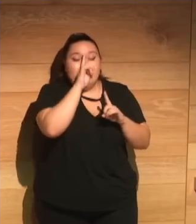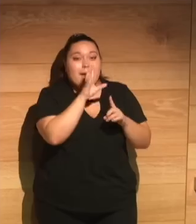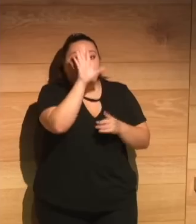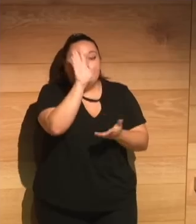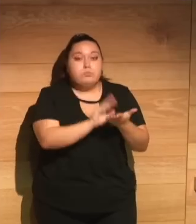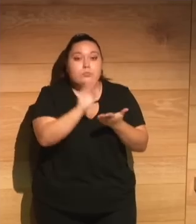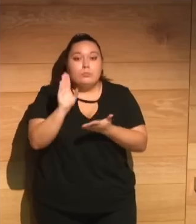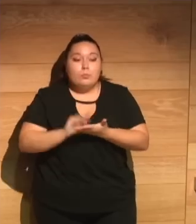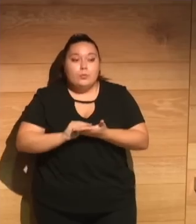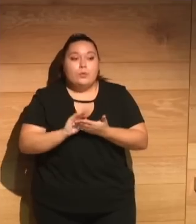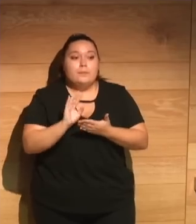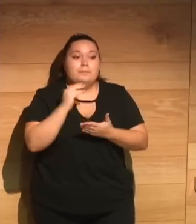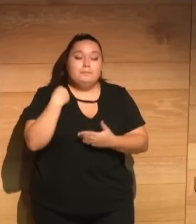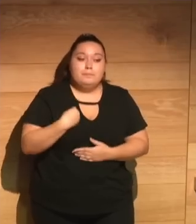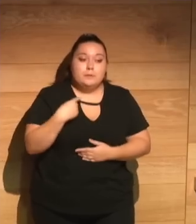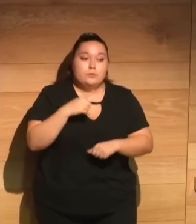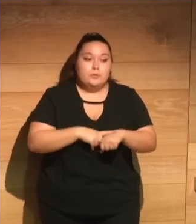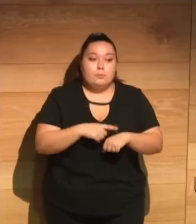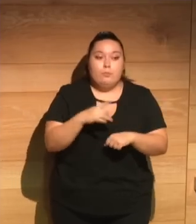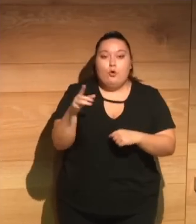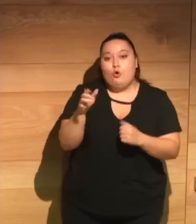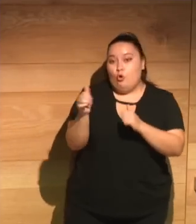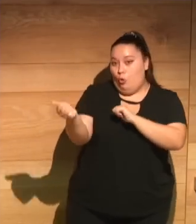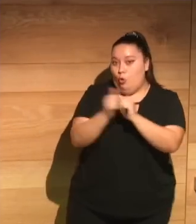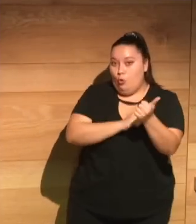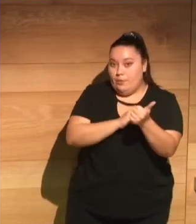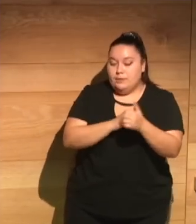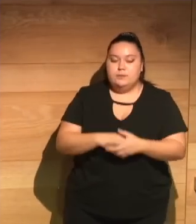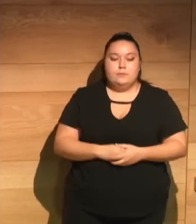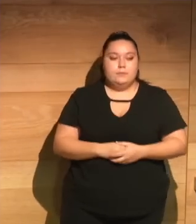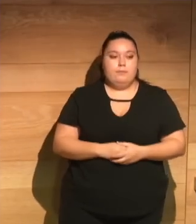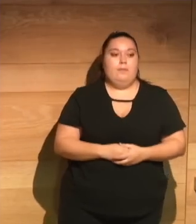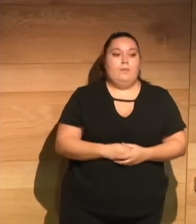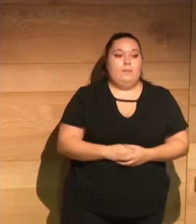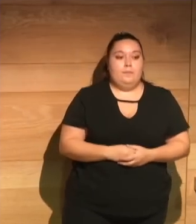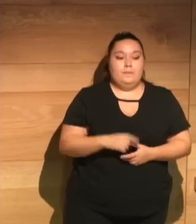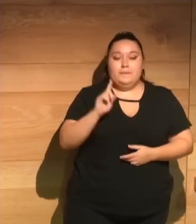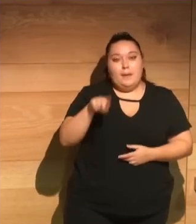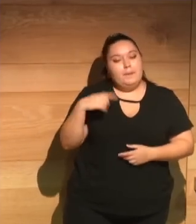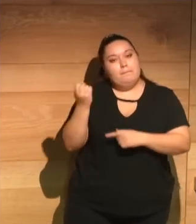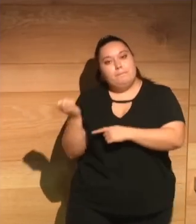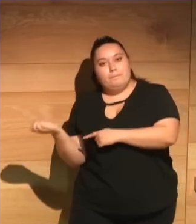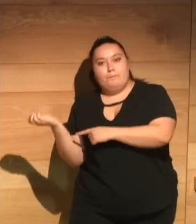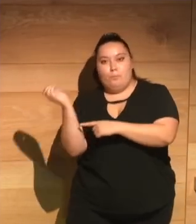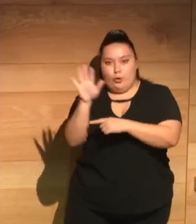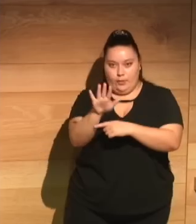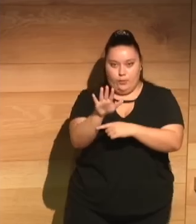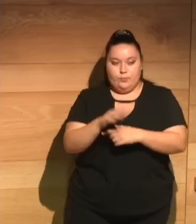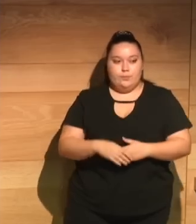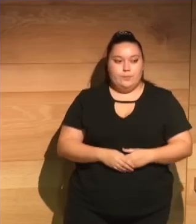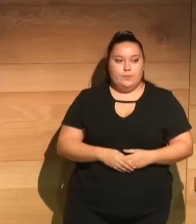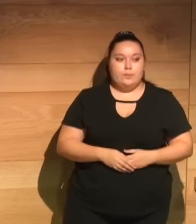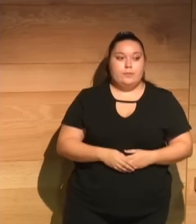imágenes, como para hacer copias de imágenes y crear positivos, como para proyectar imágenes.